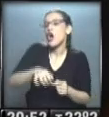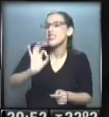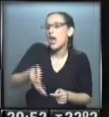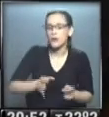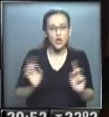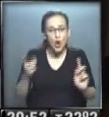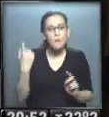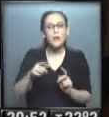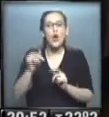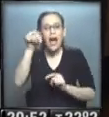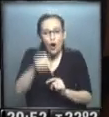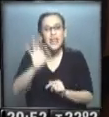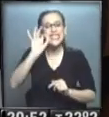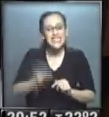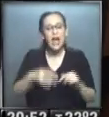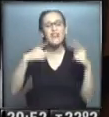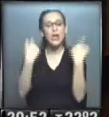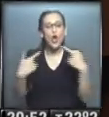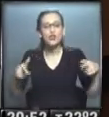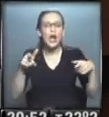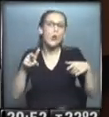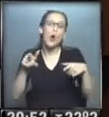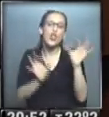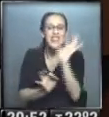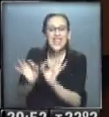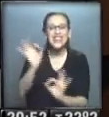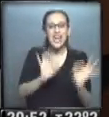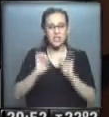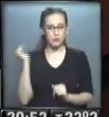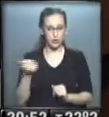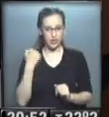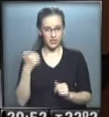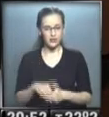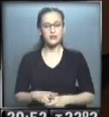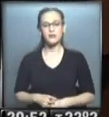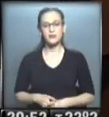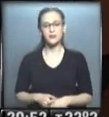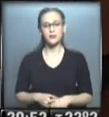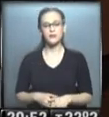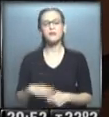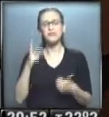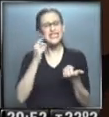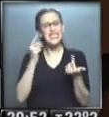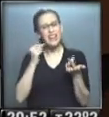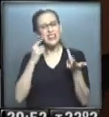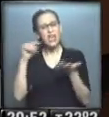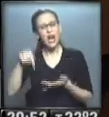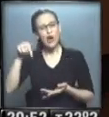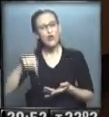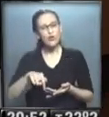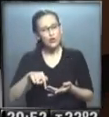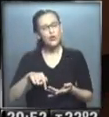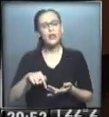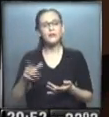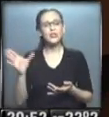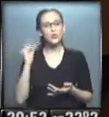enterándose de los detalles de lo que ha pasado, ¿no? Llama la atención también que durante estos días hemos escuchado